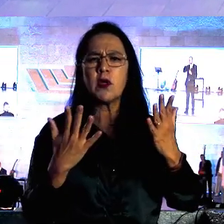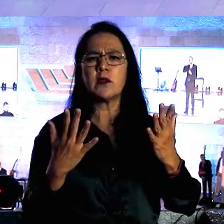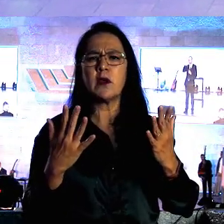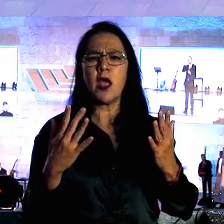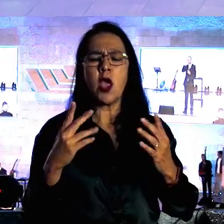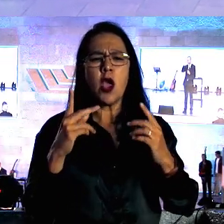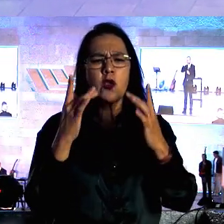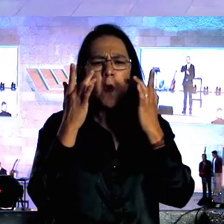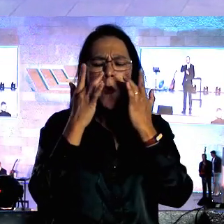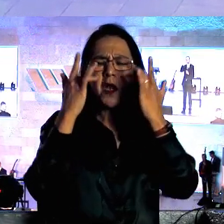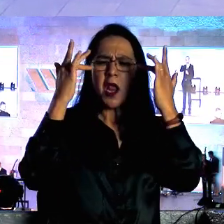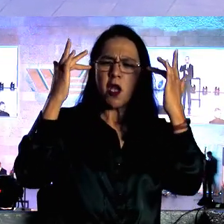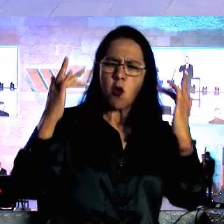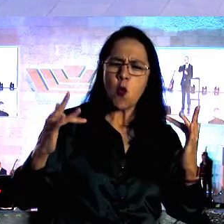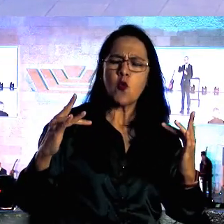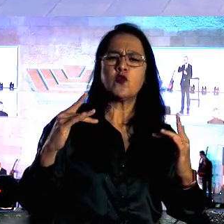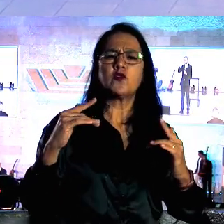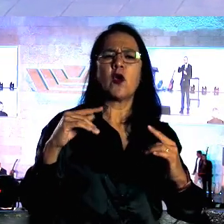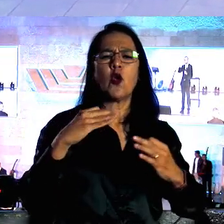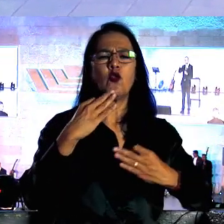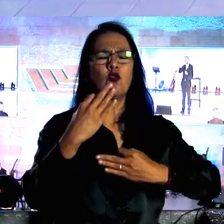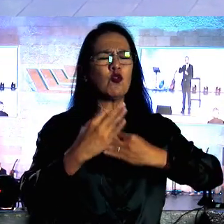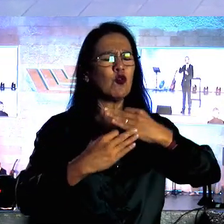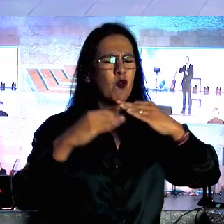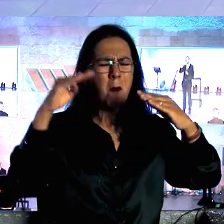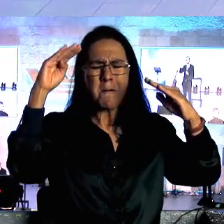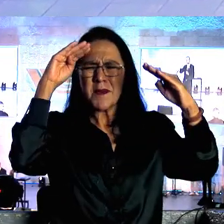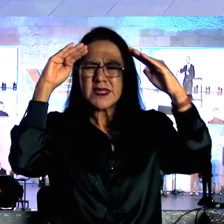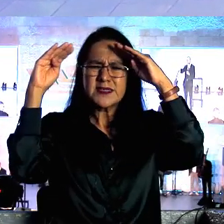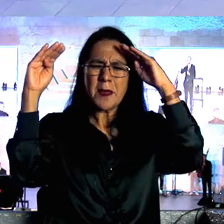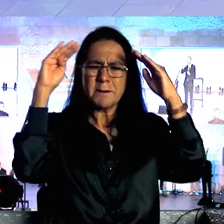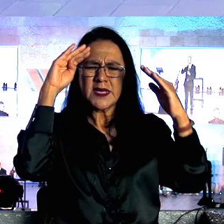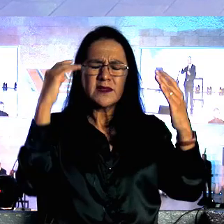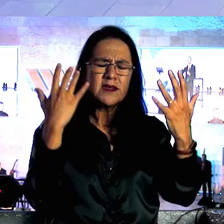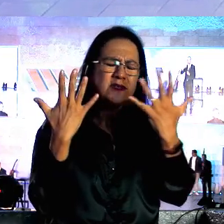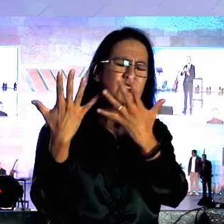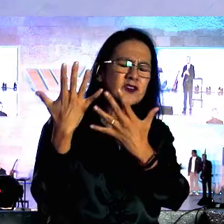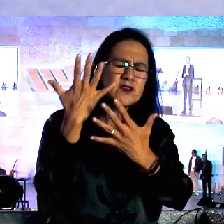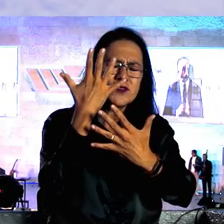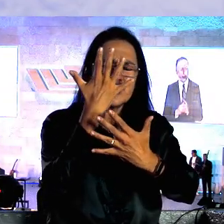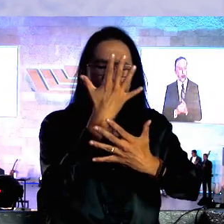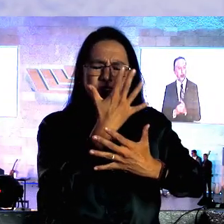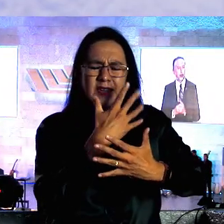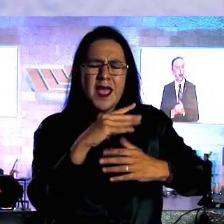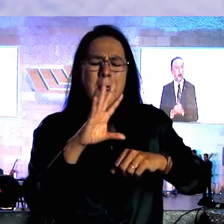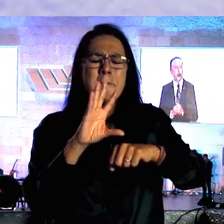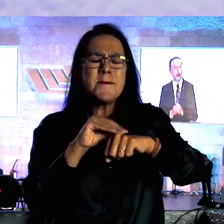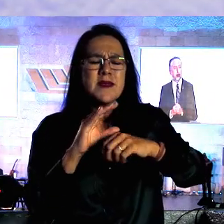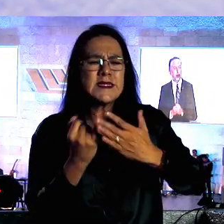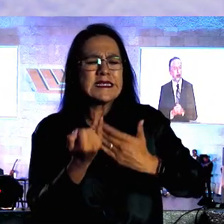voluntariamente renuncio a todo pensamiento de confusión que yo he dejado que entre a mi corazón